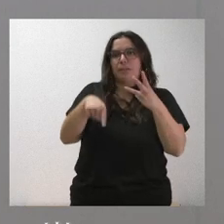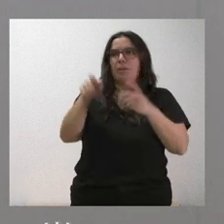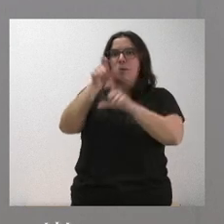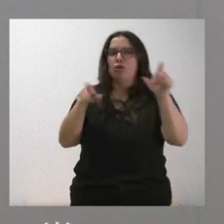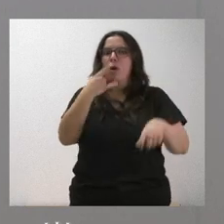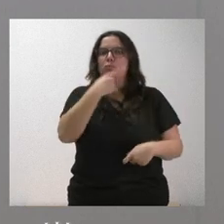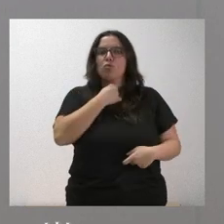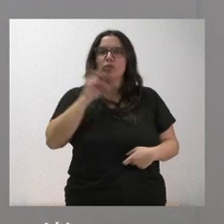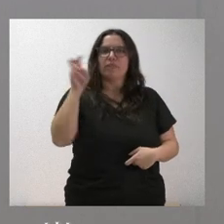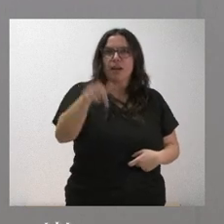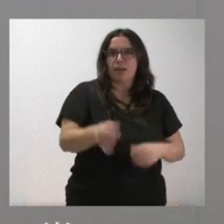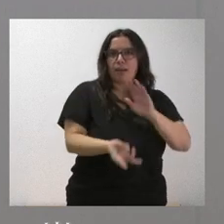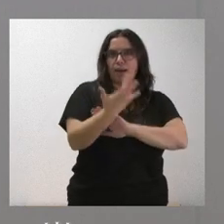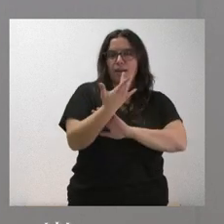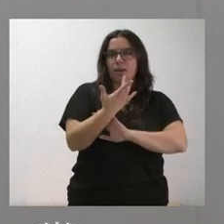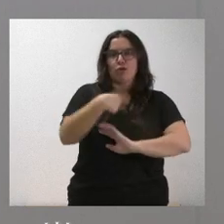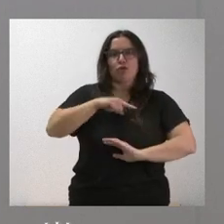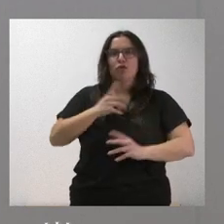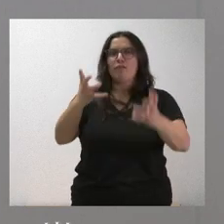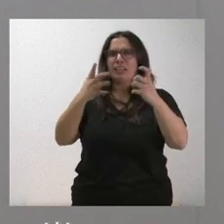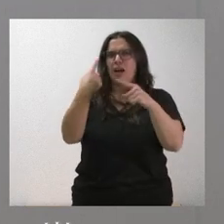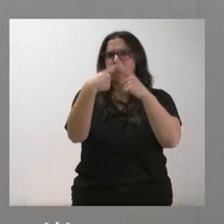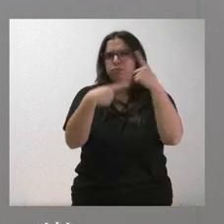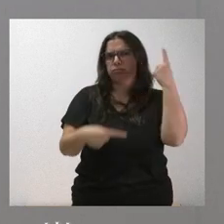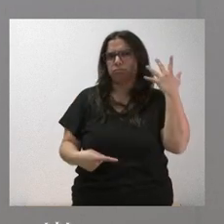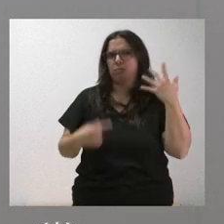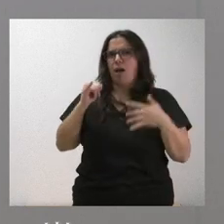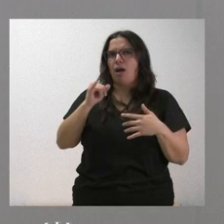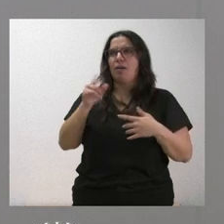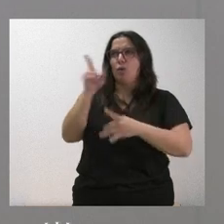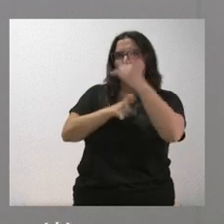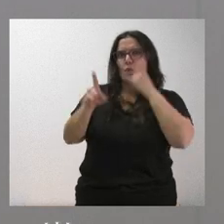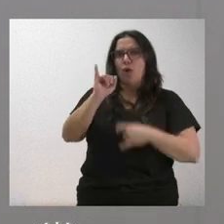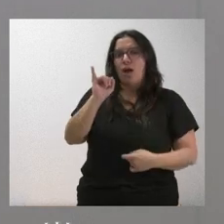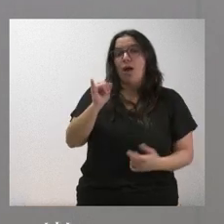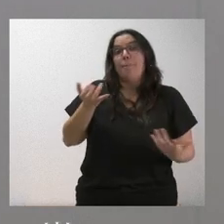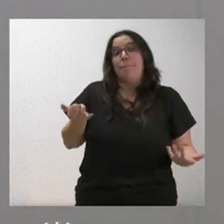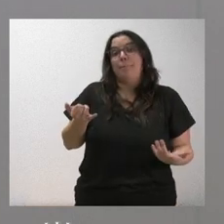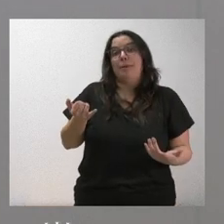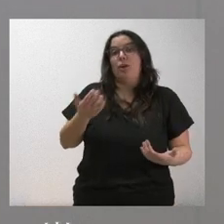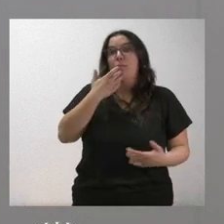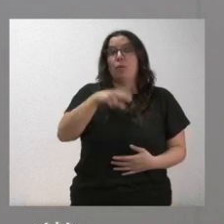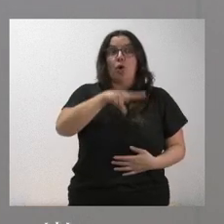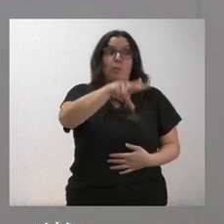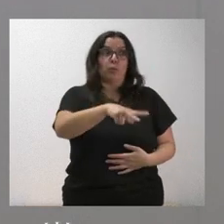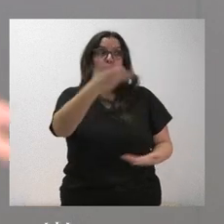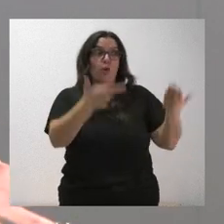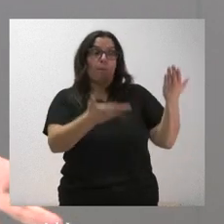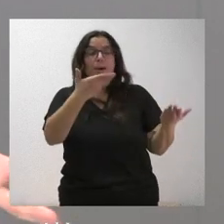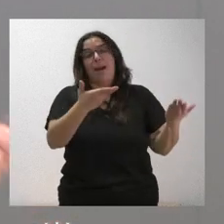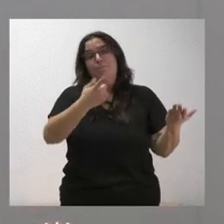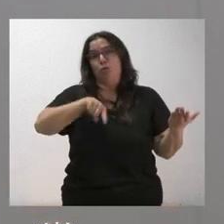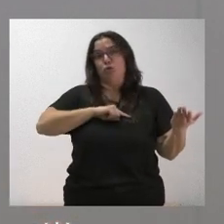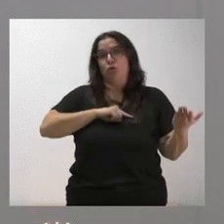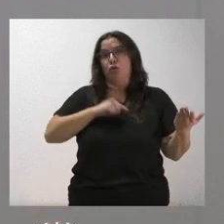Autónoma nosotros tenemos muchas ventajas para atraer empresas porque eso demuestra que las estamos atrayendo pero respecto de Portugal tenemos algunos inconvenientes nos lo